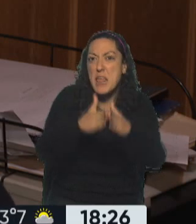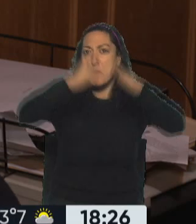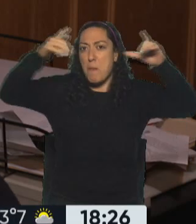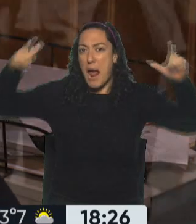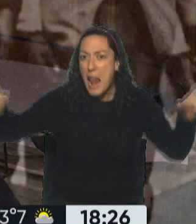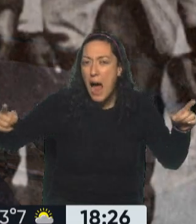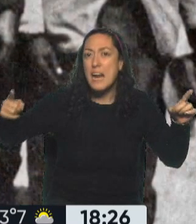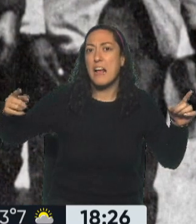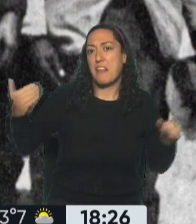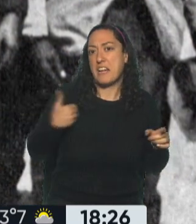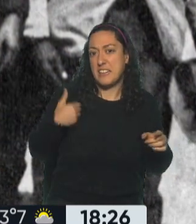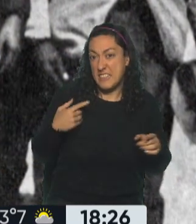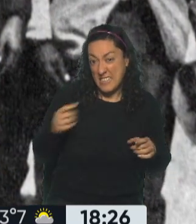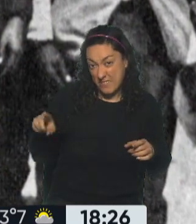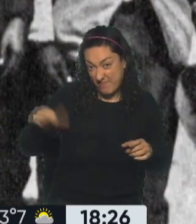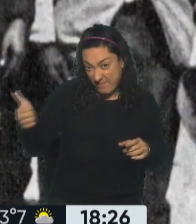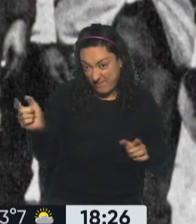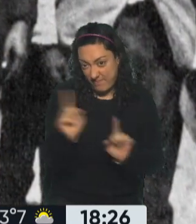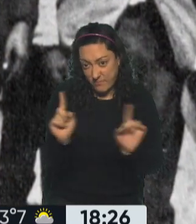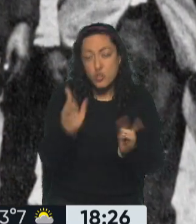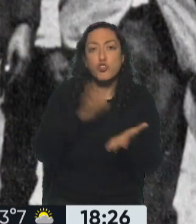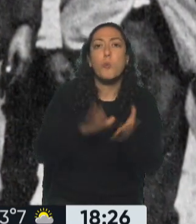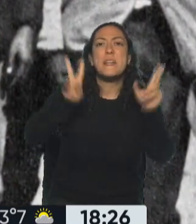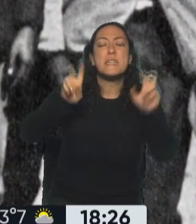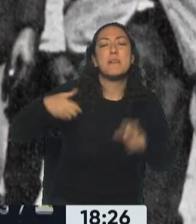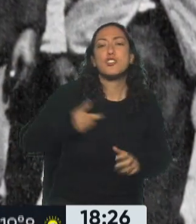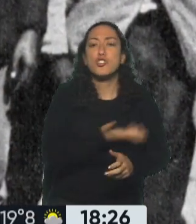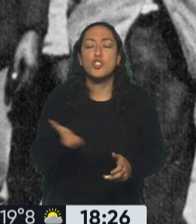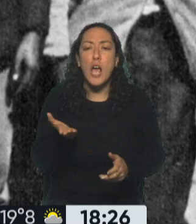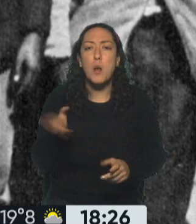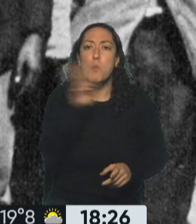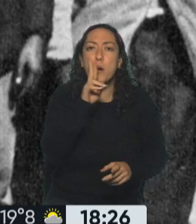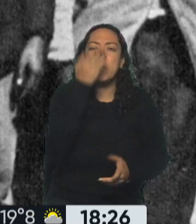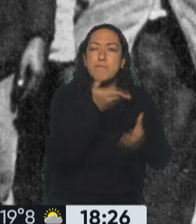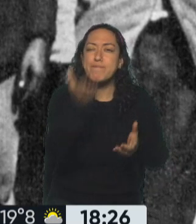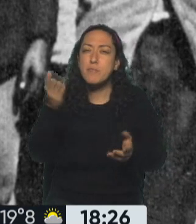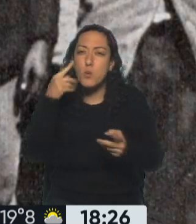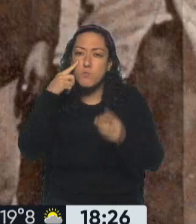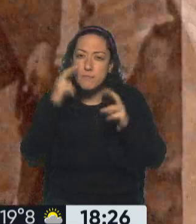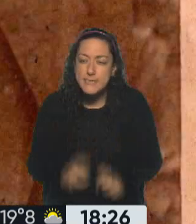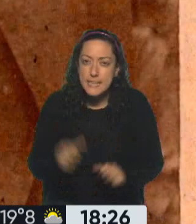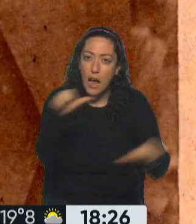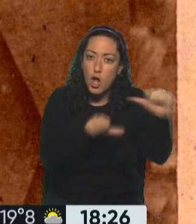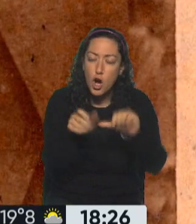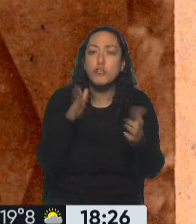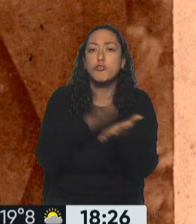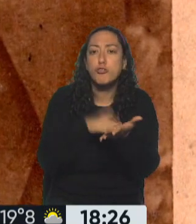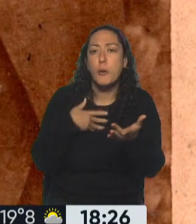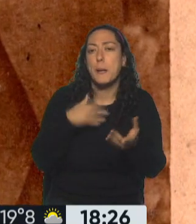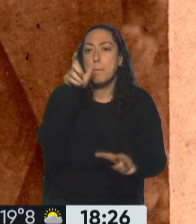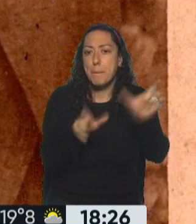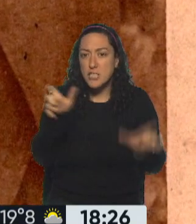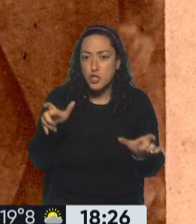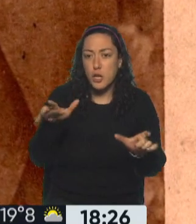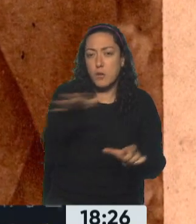la Argentina, ¿no es cierto? Sobre la cuestión social, la antropóloga Diana Lentón se introduce en la discusión sobre el trato que se le ha dado a